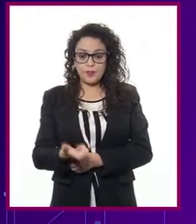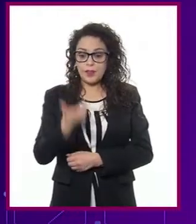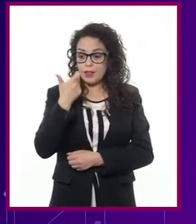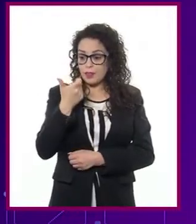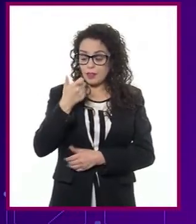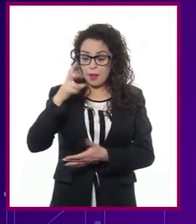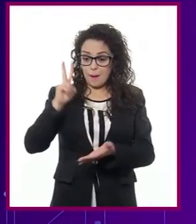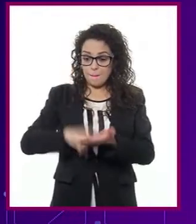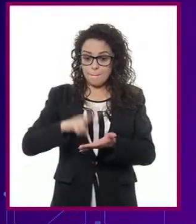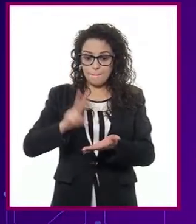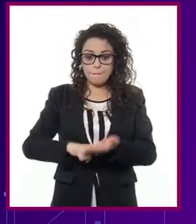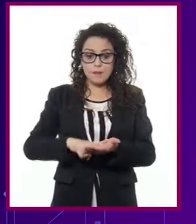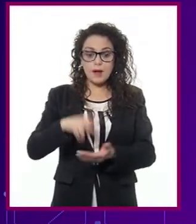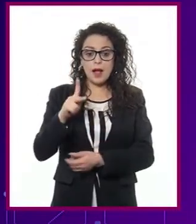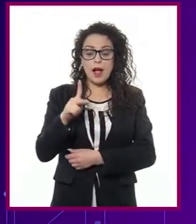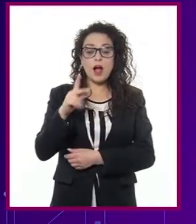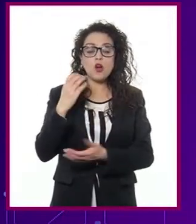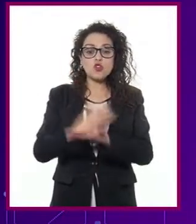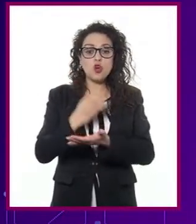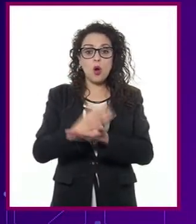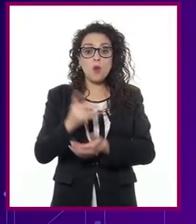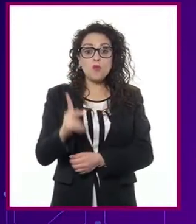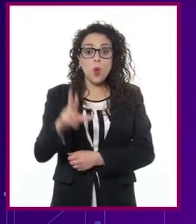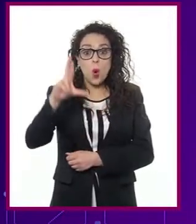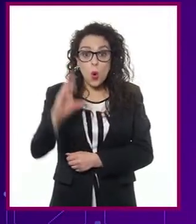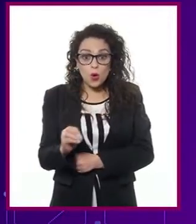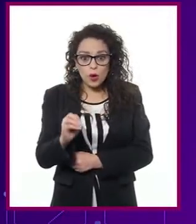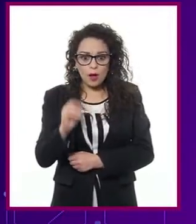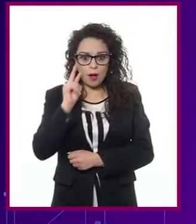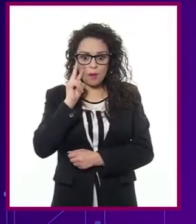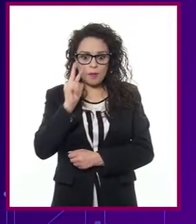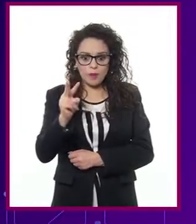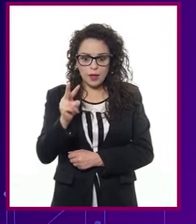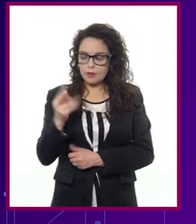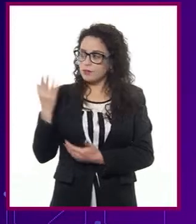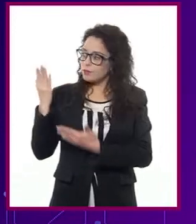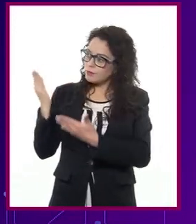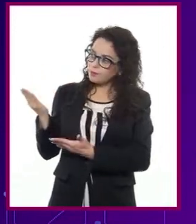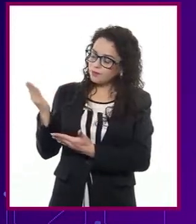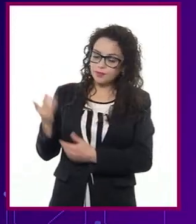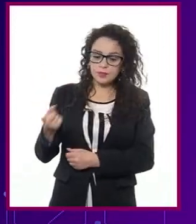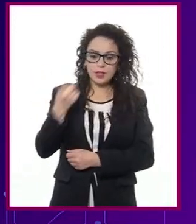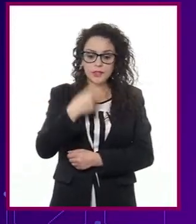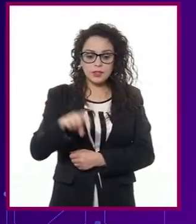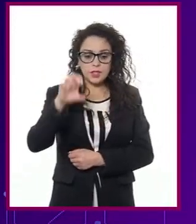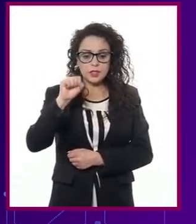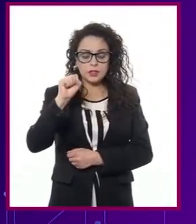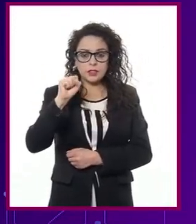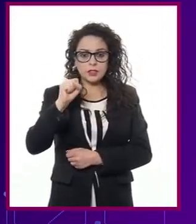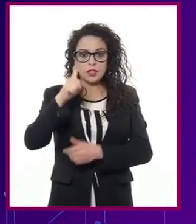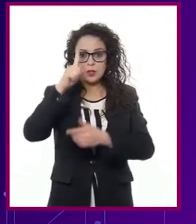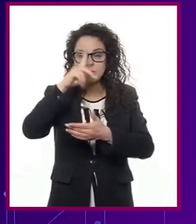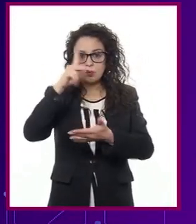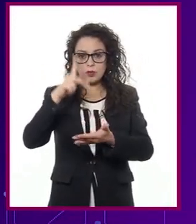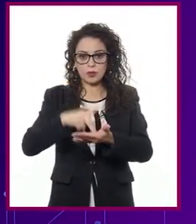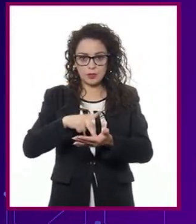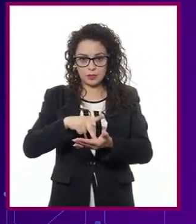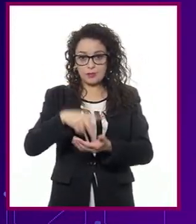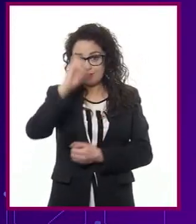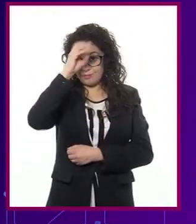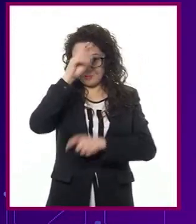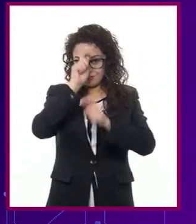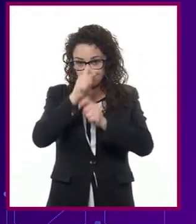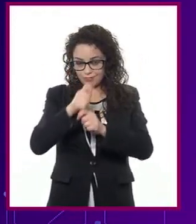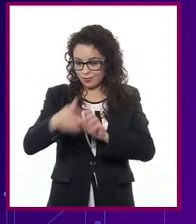o de materia prima estimado en el Sistema Integral sobre Economía Minera es de 160 pesos el kilogramo, pero las artesanías